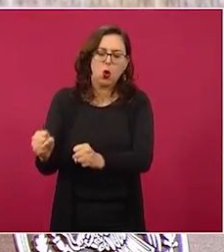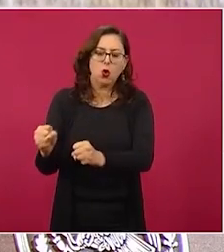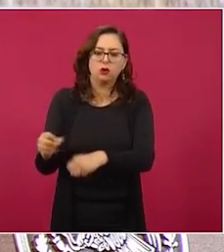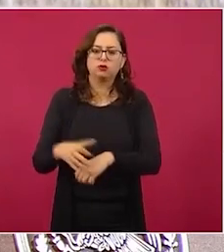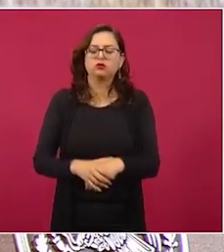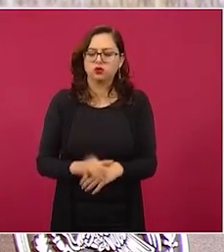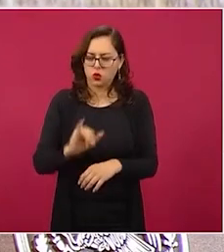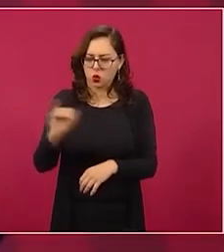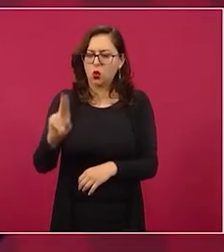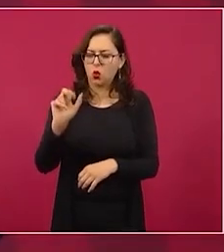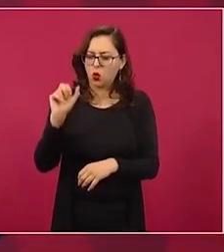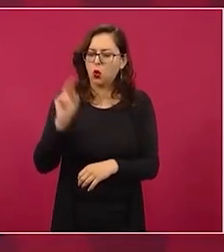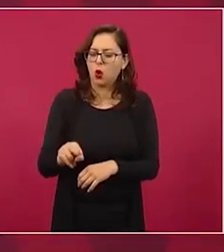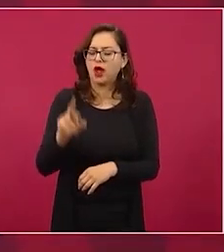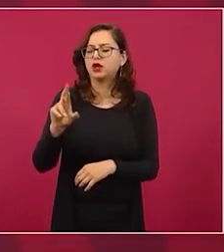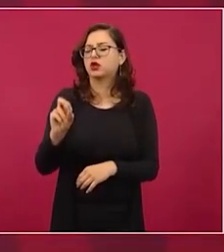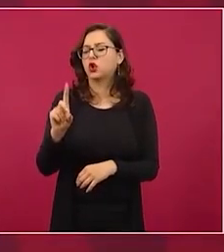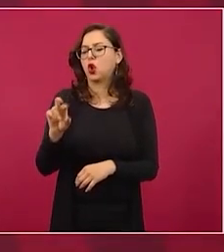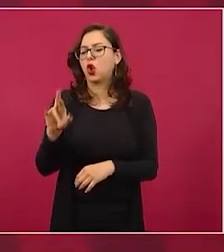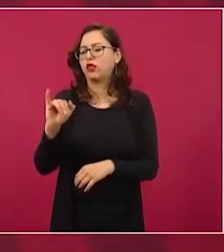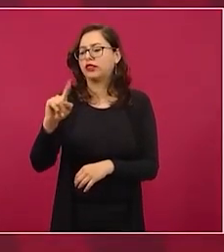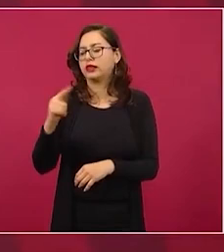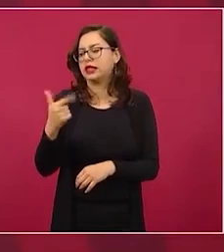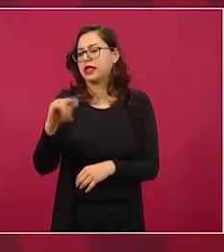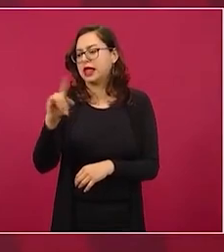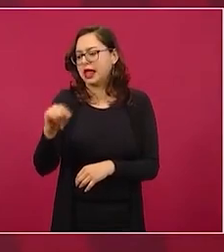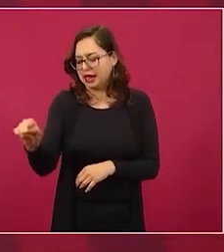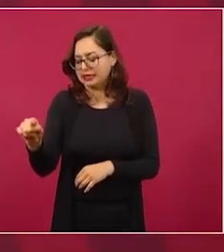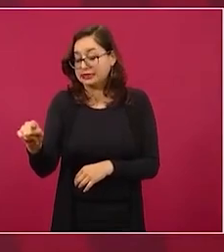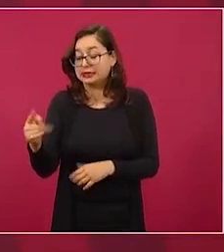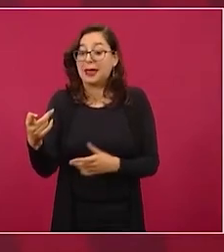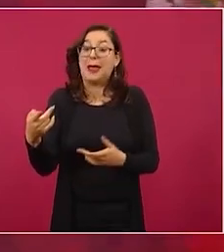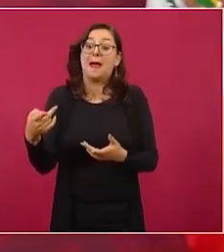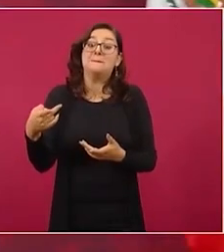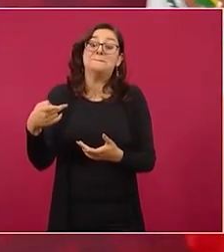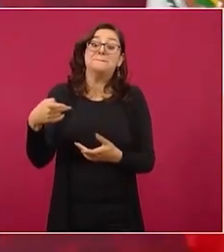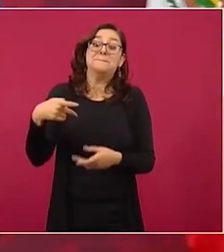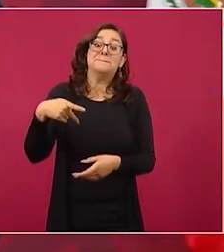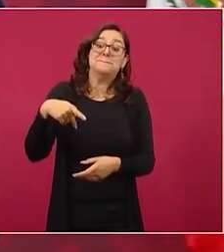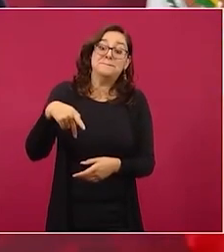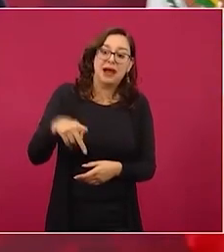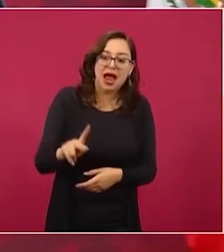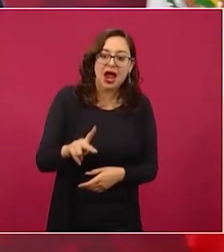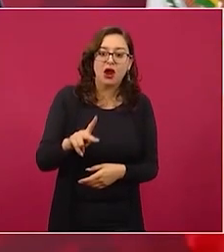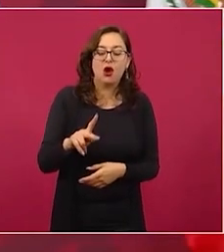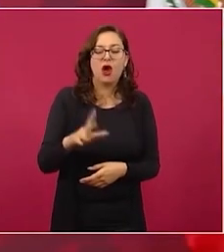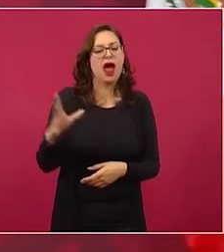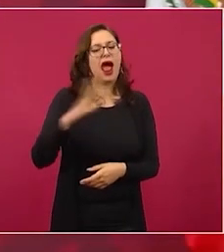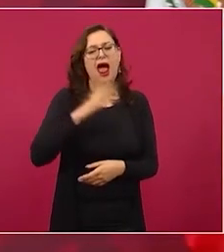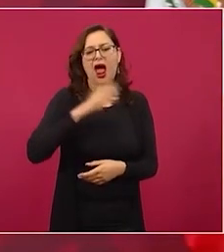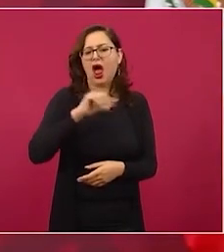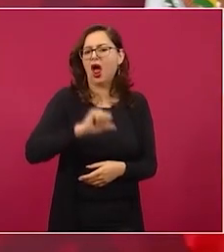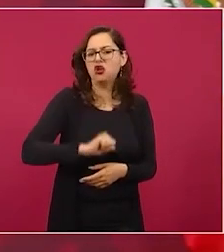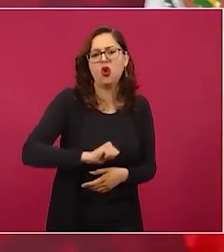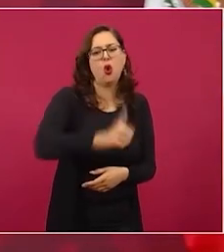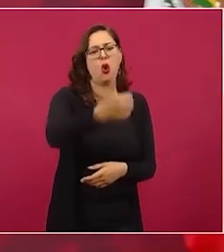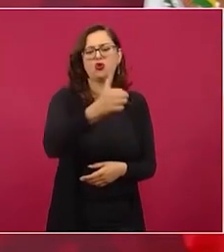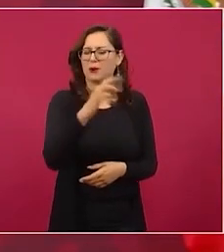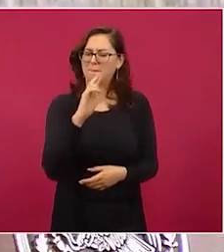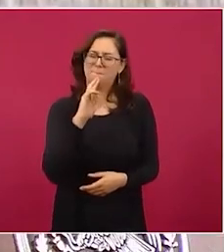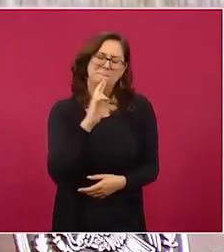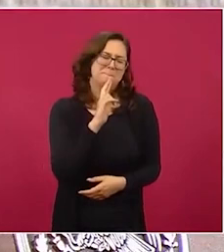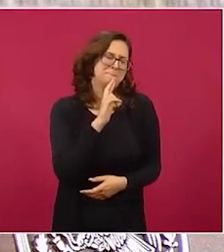Juan Rodríguez. Pero también les tengo que decir que hay uno mejor que